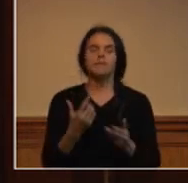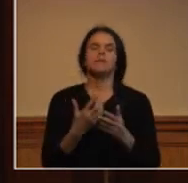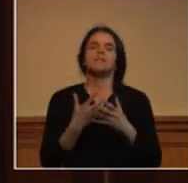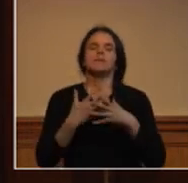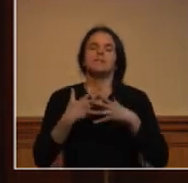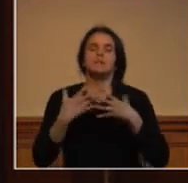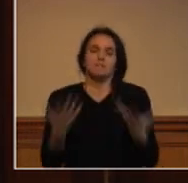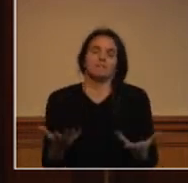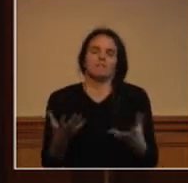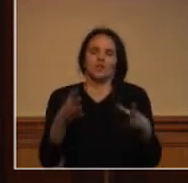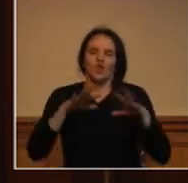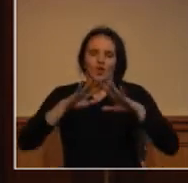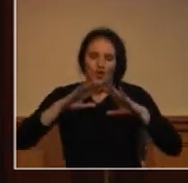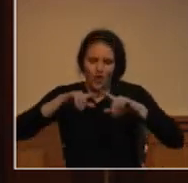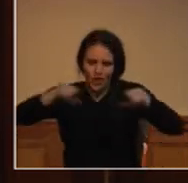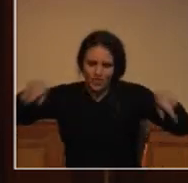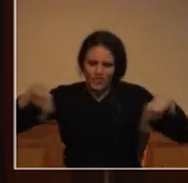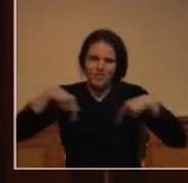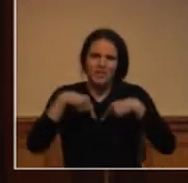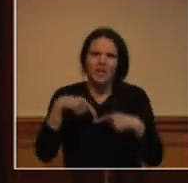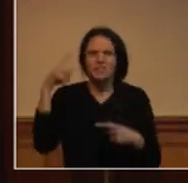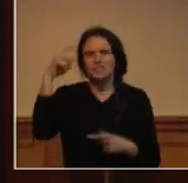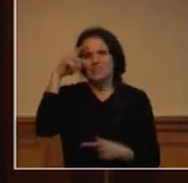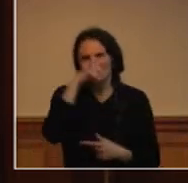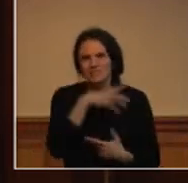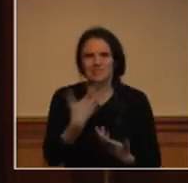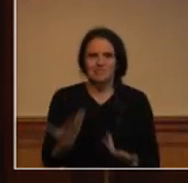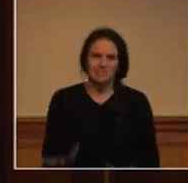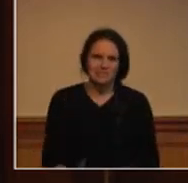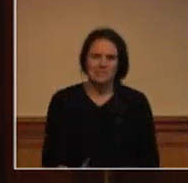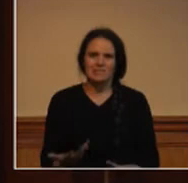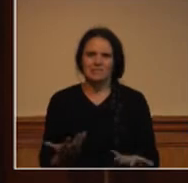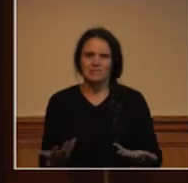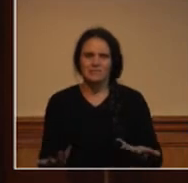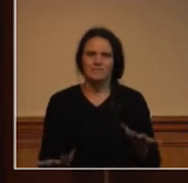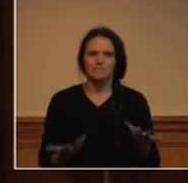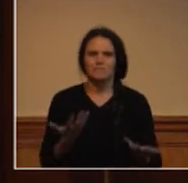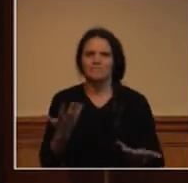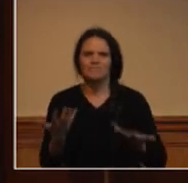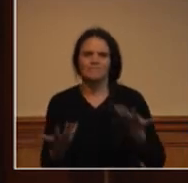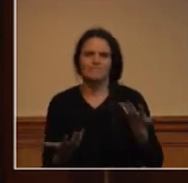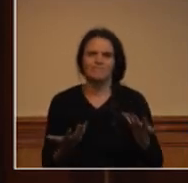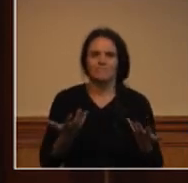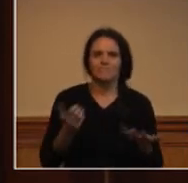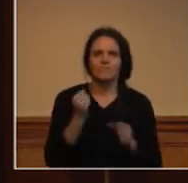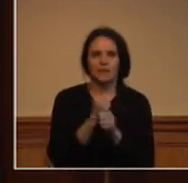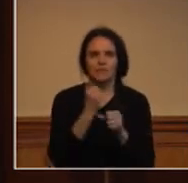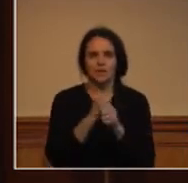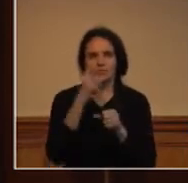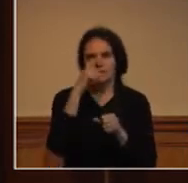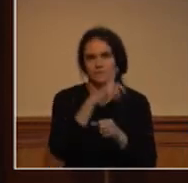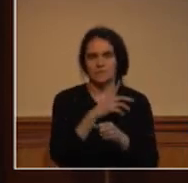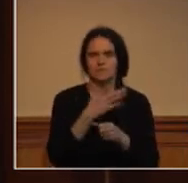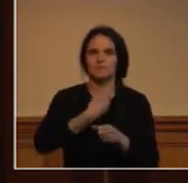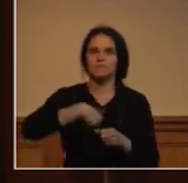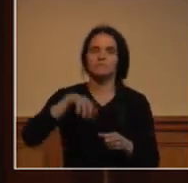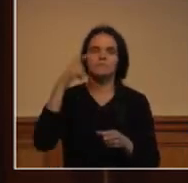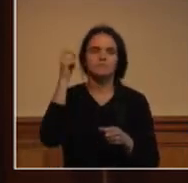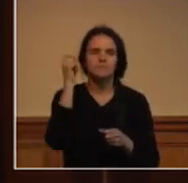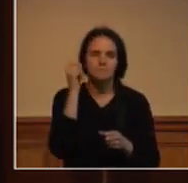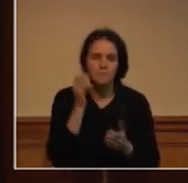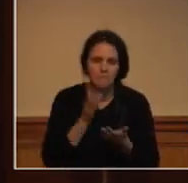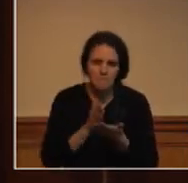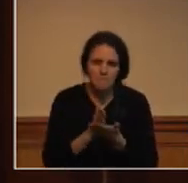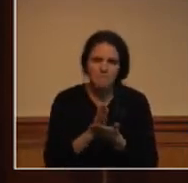un contexto que no nos está haciendo tan fácil la tarea. Y entonces empezó a tomar